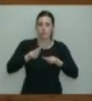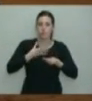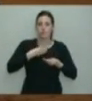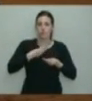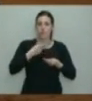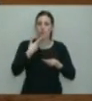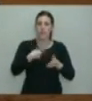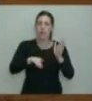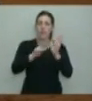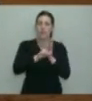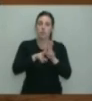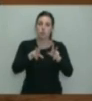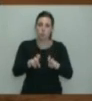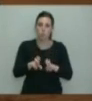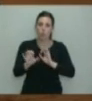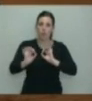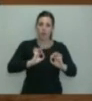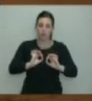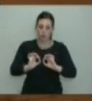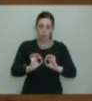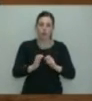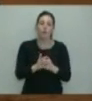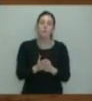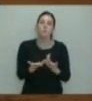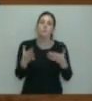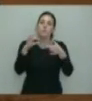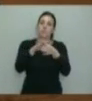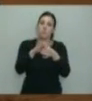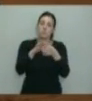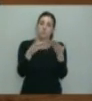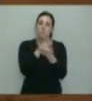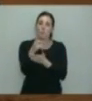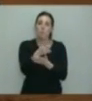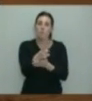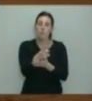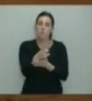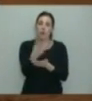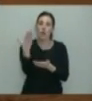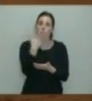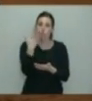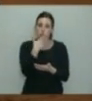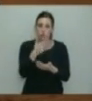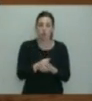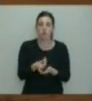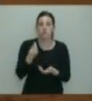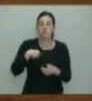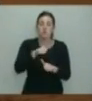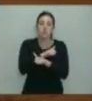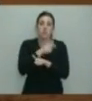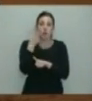nuevo decreto de zonificación del mapa escolar. Nosotros vamos a esperar a qué criterios se